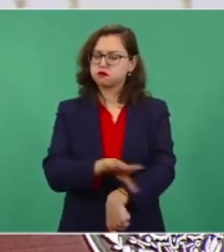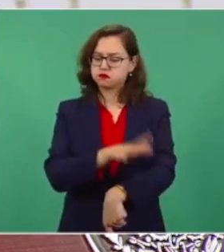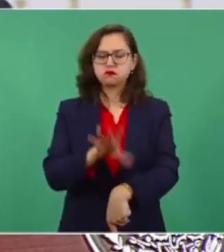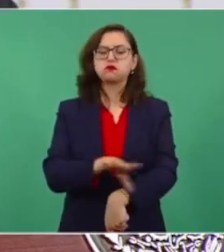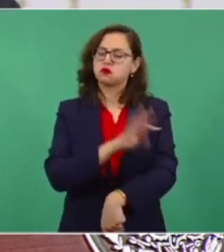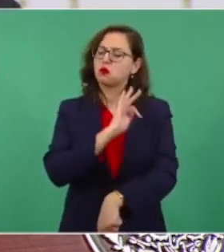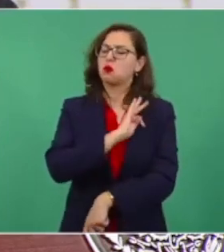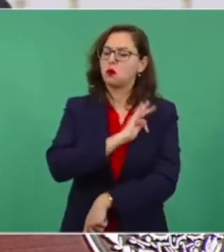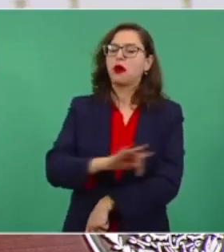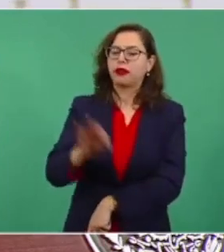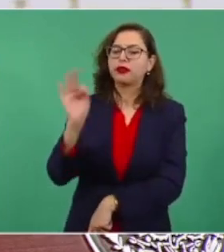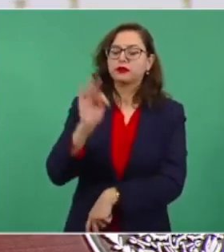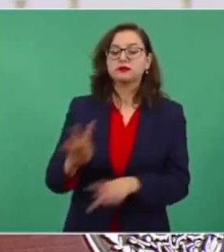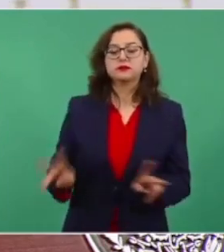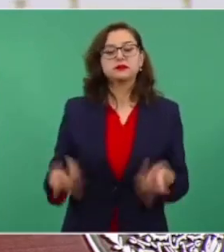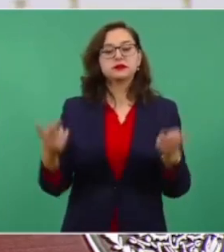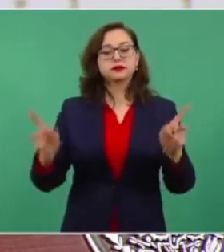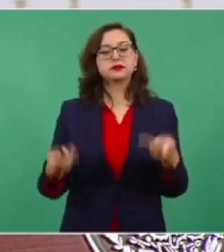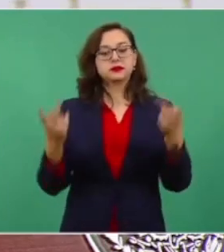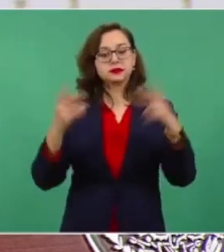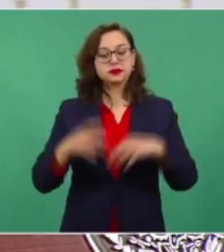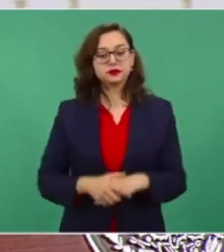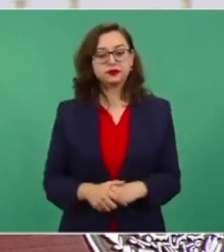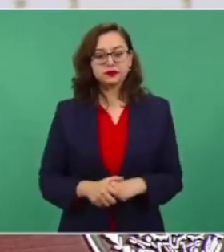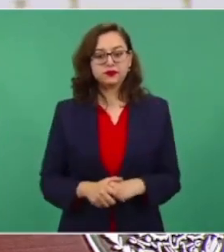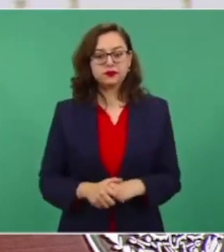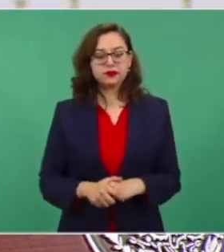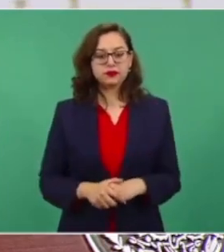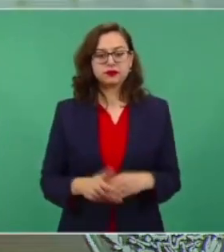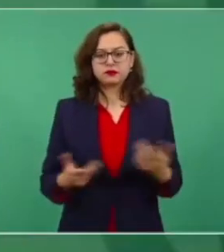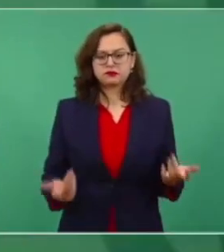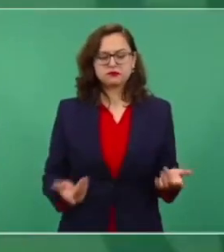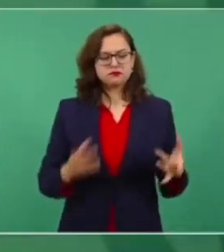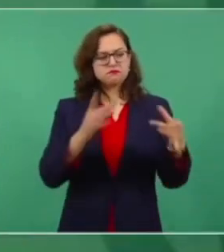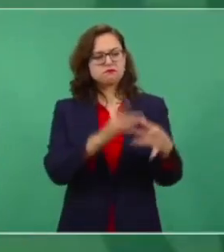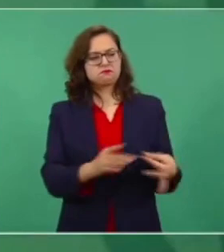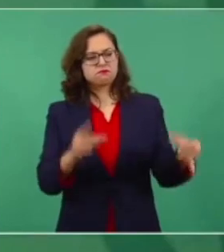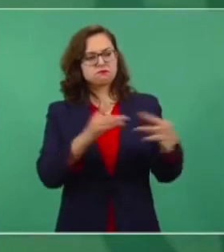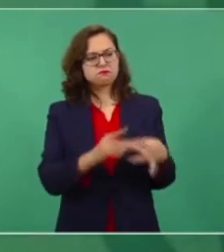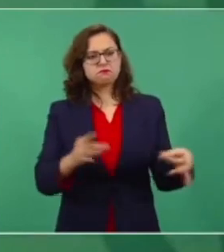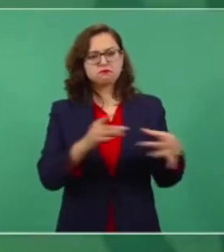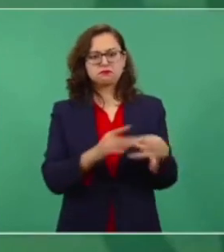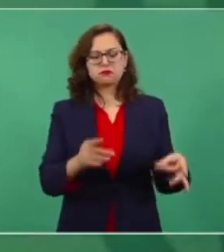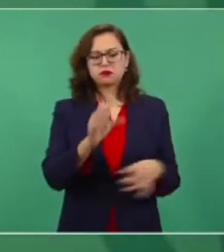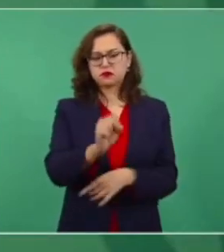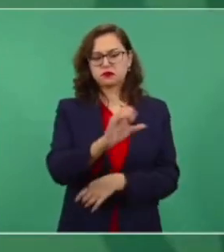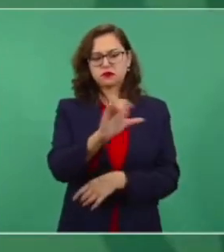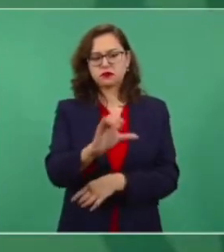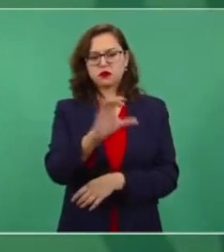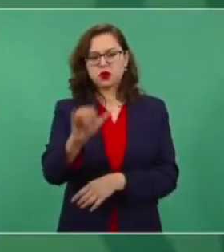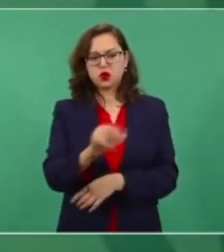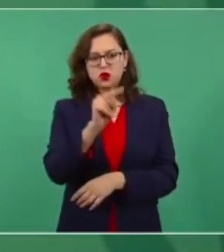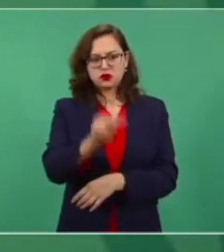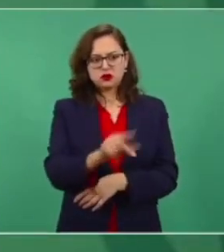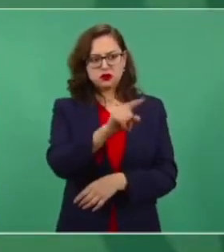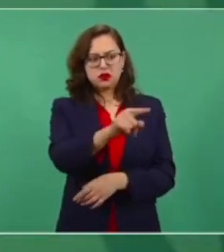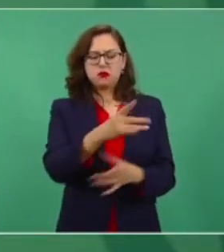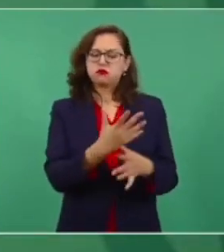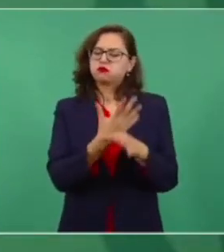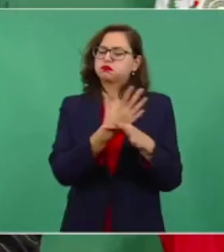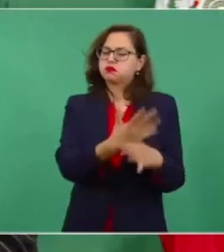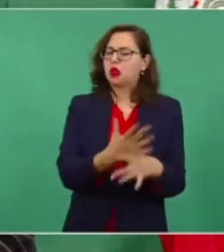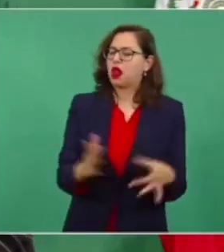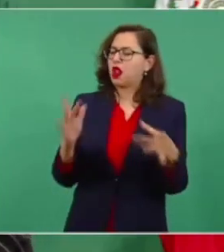electrónicos, sí, y los argumentos que da la Corte son realmente,